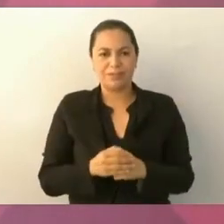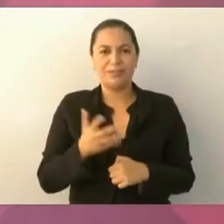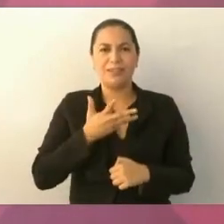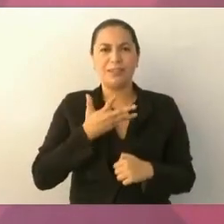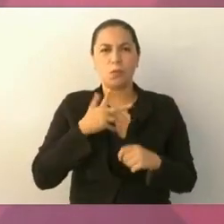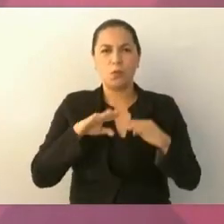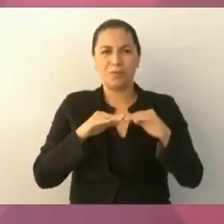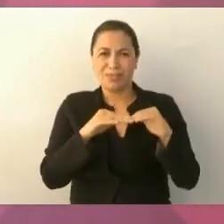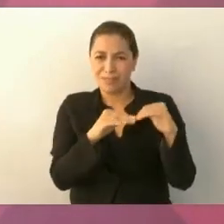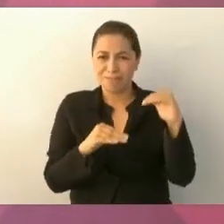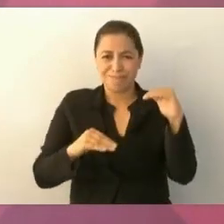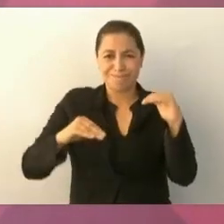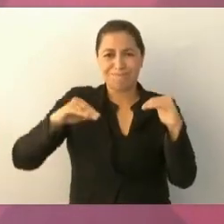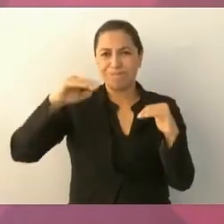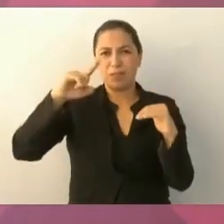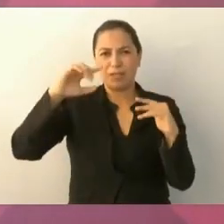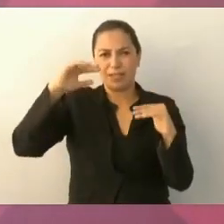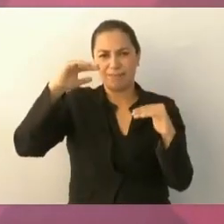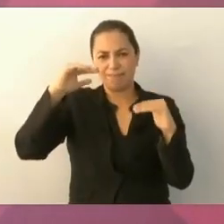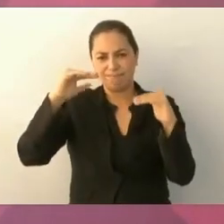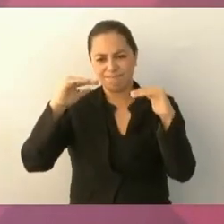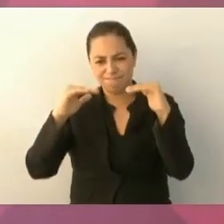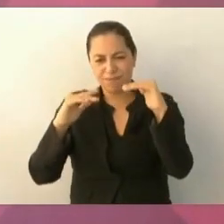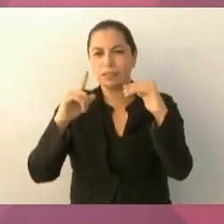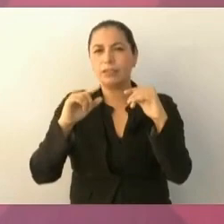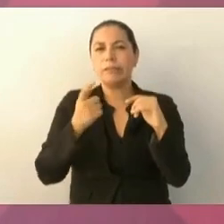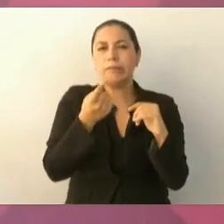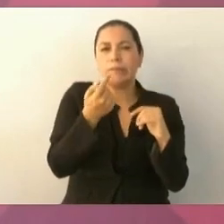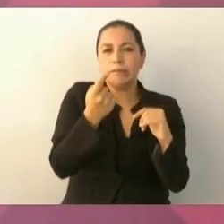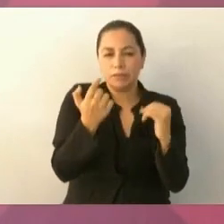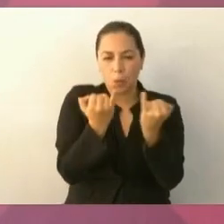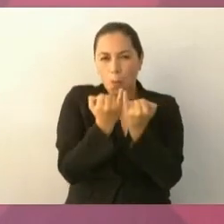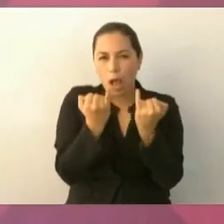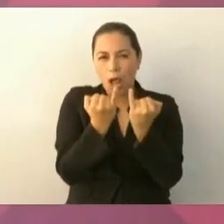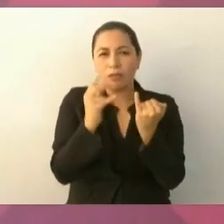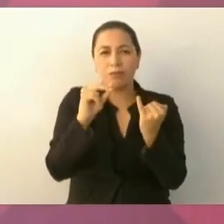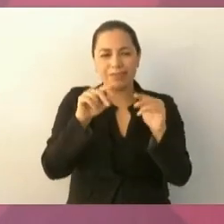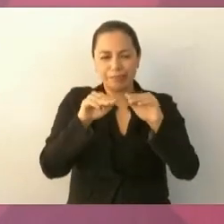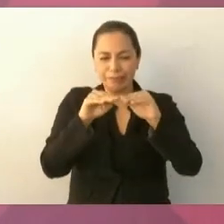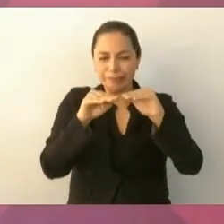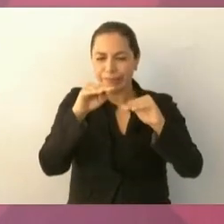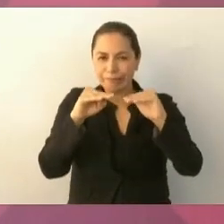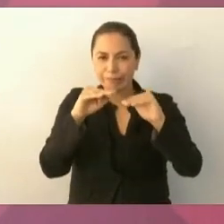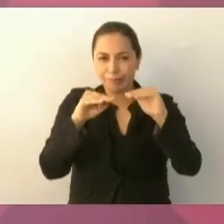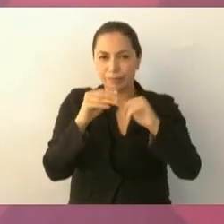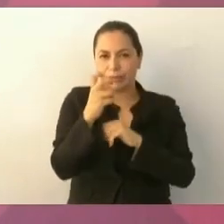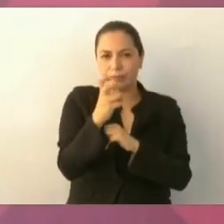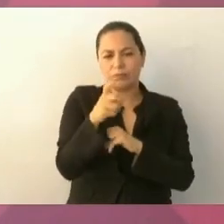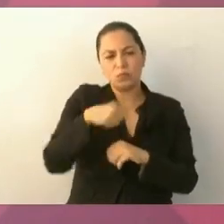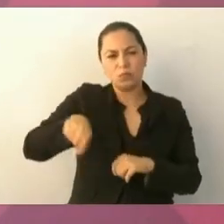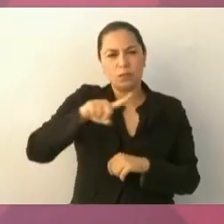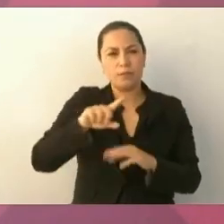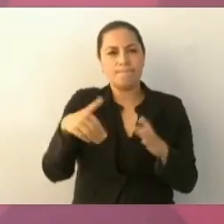desigualdad. Y ya entendieron muchos lo que significaba